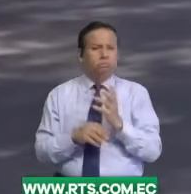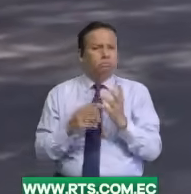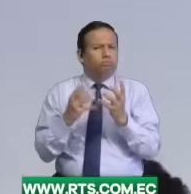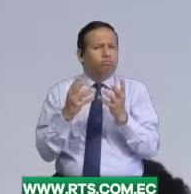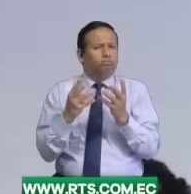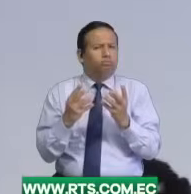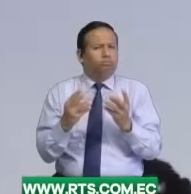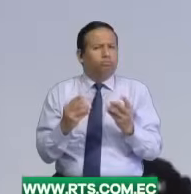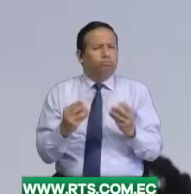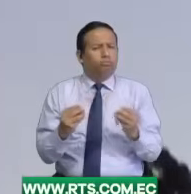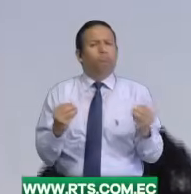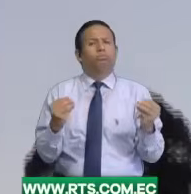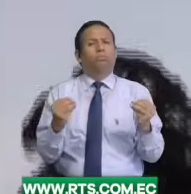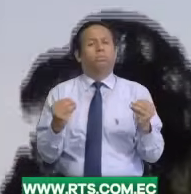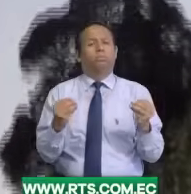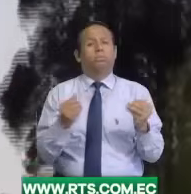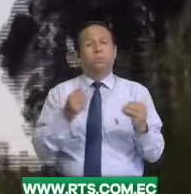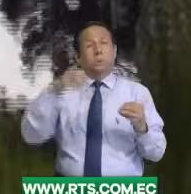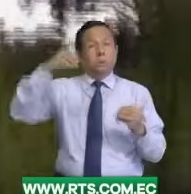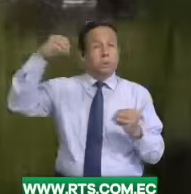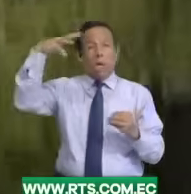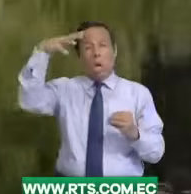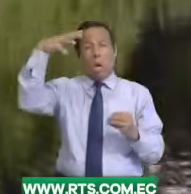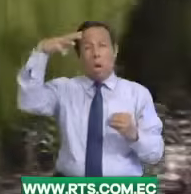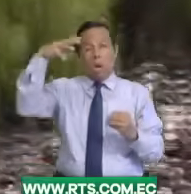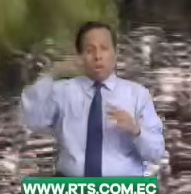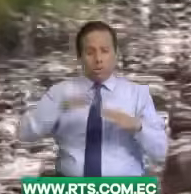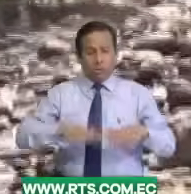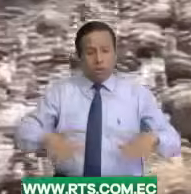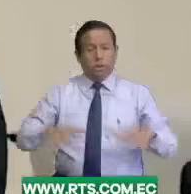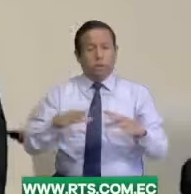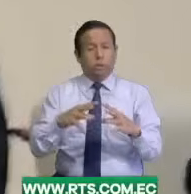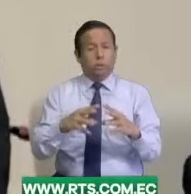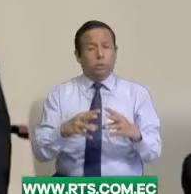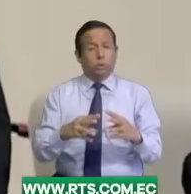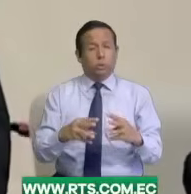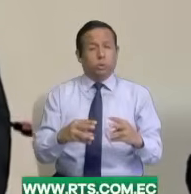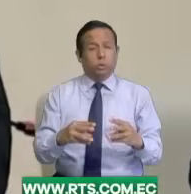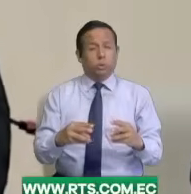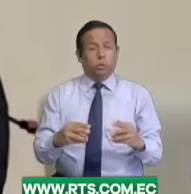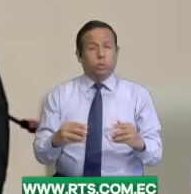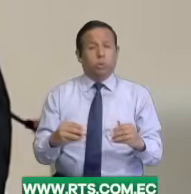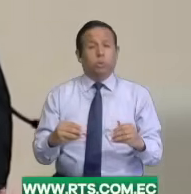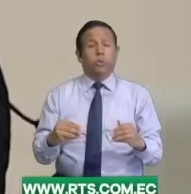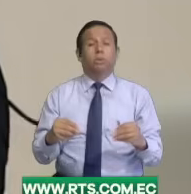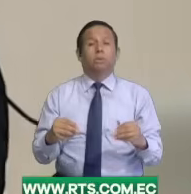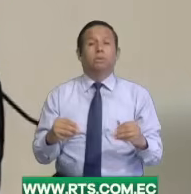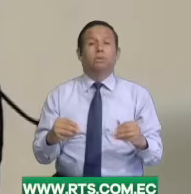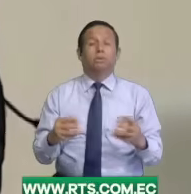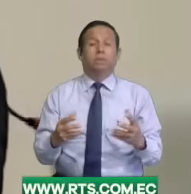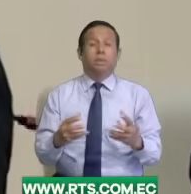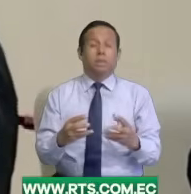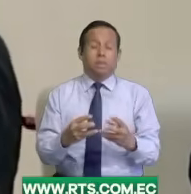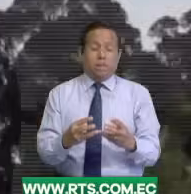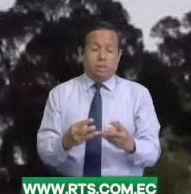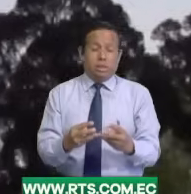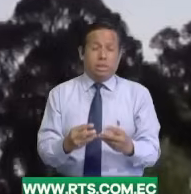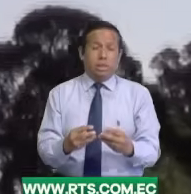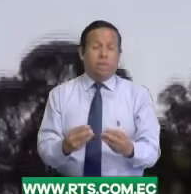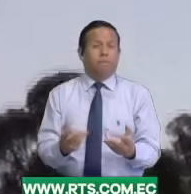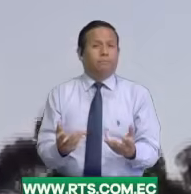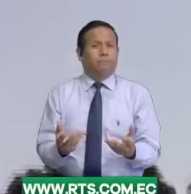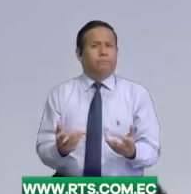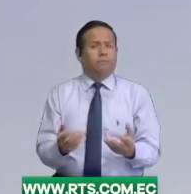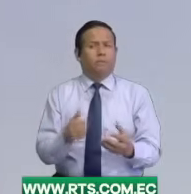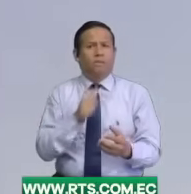en los suelos, de humedal sobre todo, sumado a las altas temperaturas, hace que este suelo se deteriore y se degrade. La